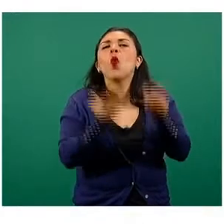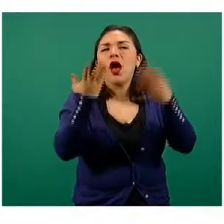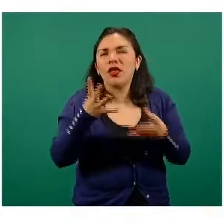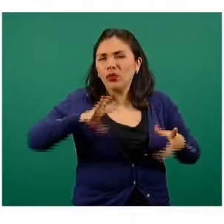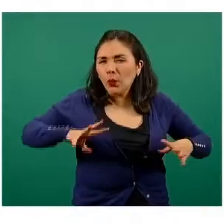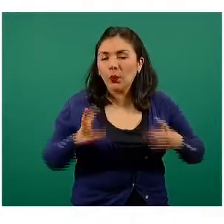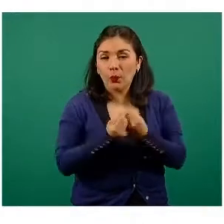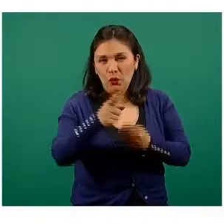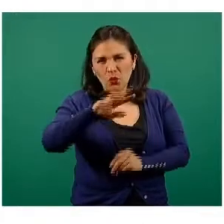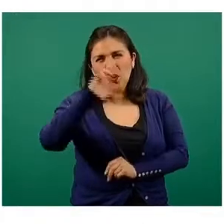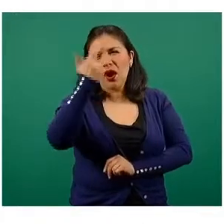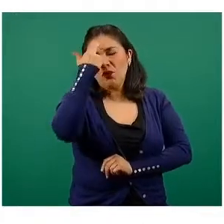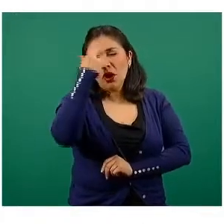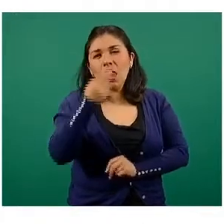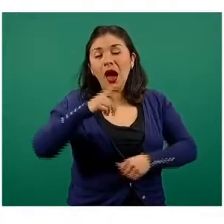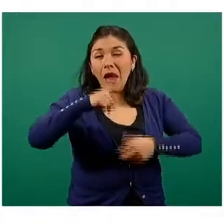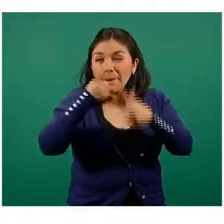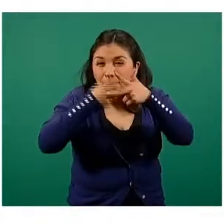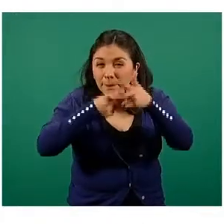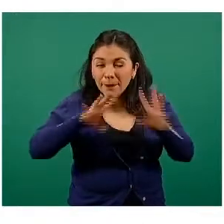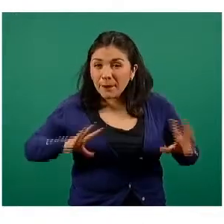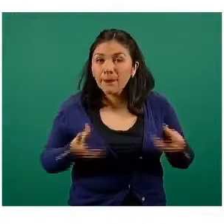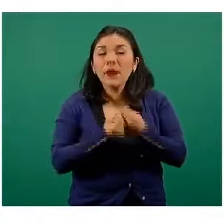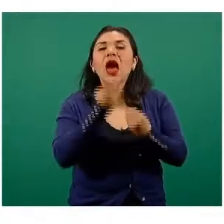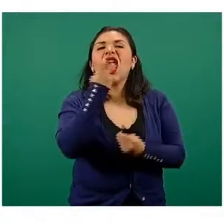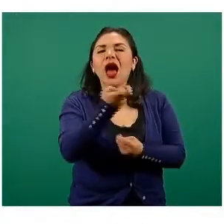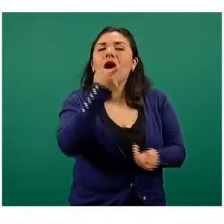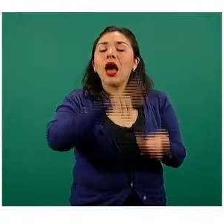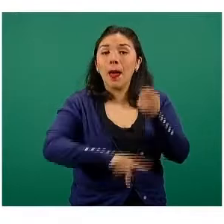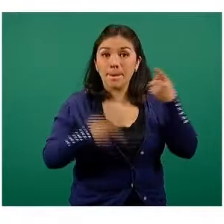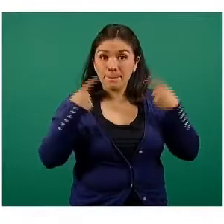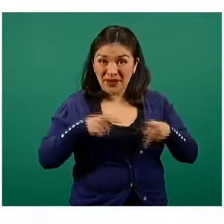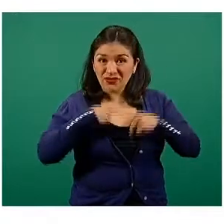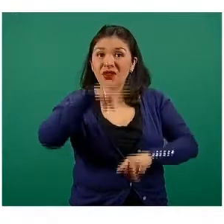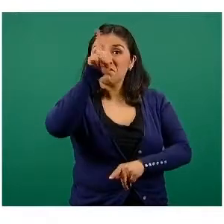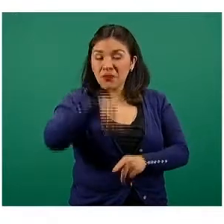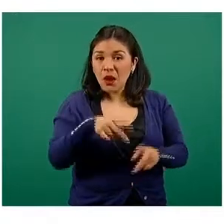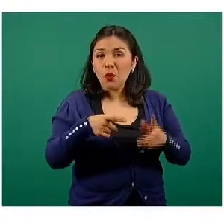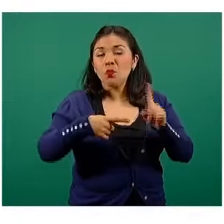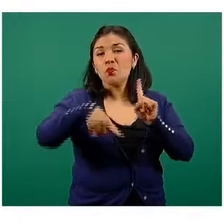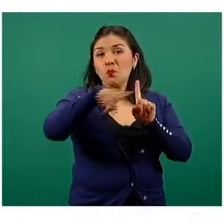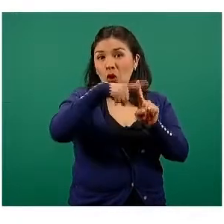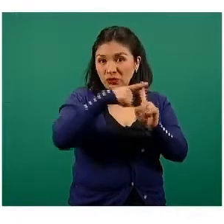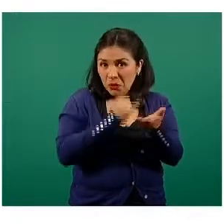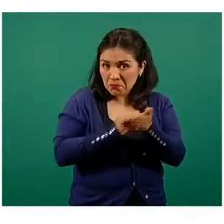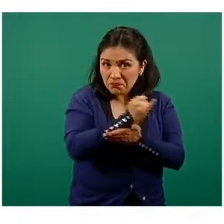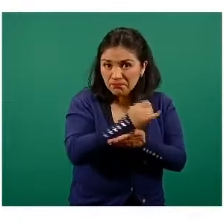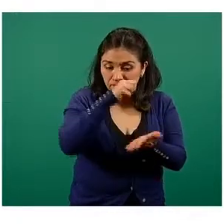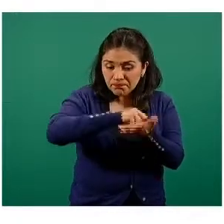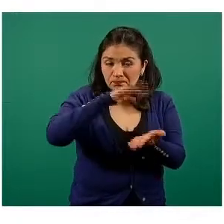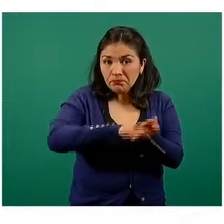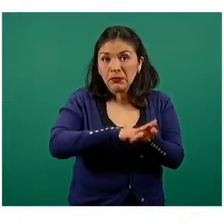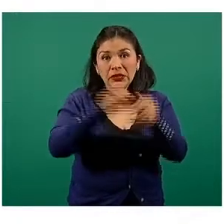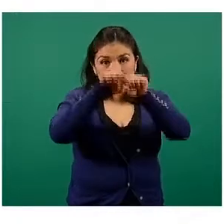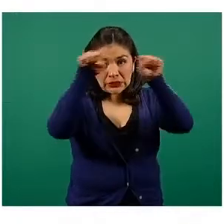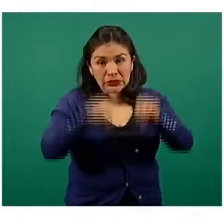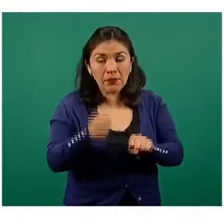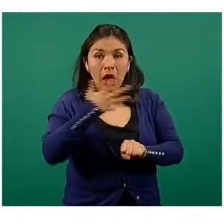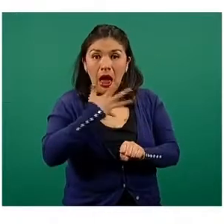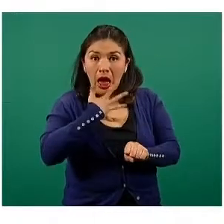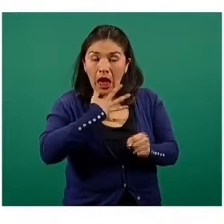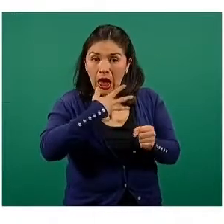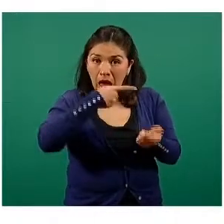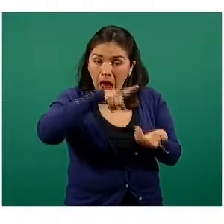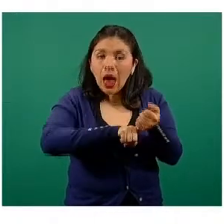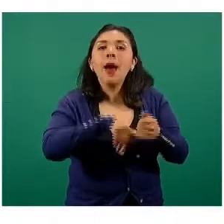los casos estimados son el número de casos confirmados en nuestro sistema de vigilancia